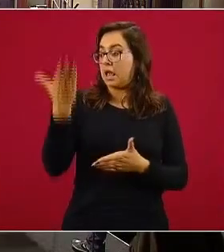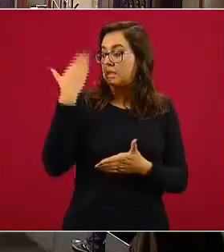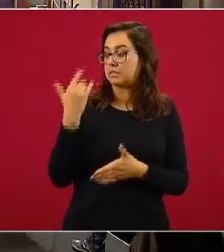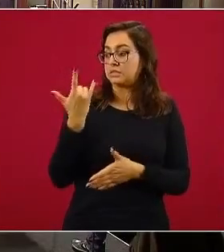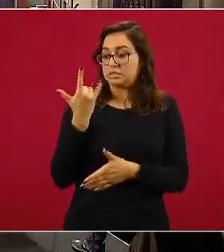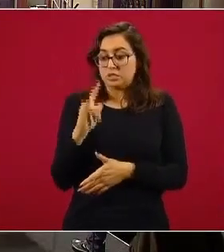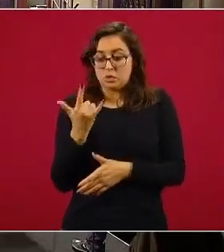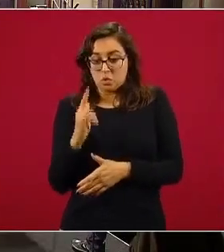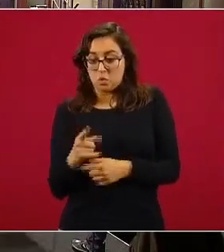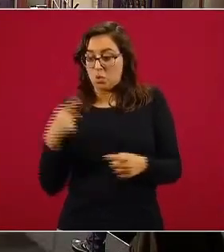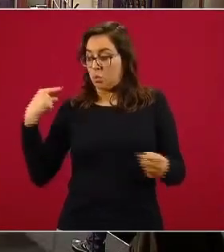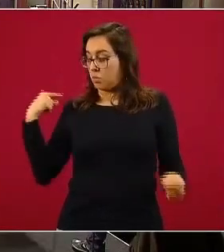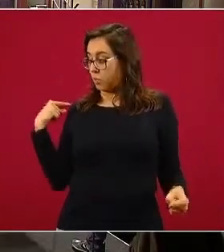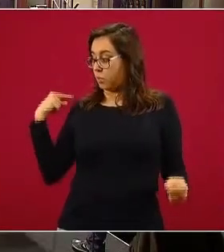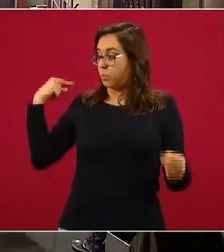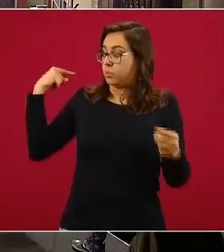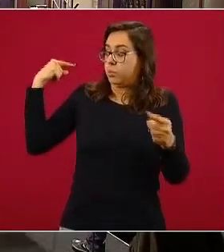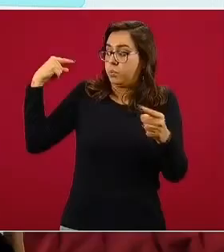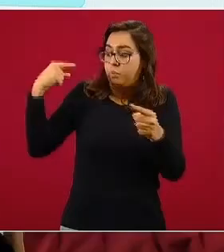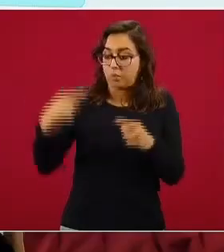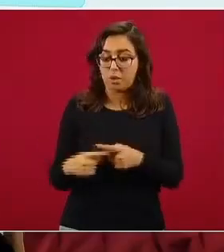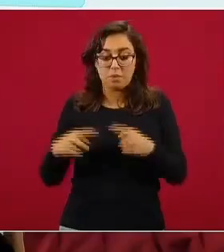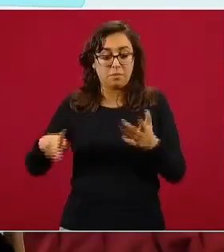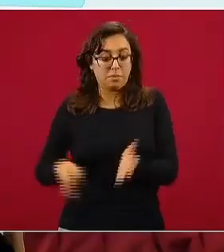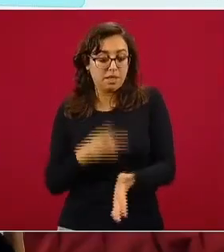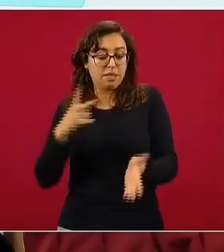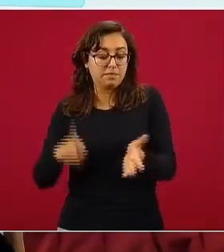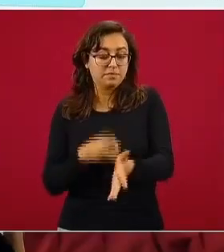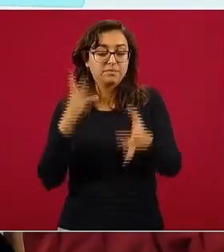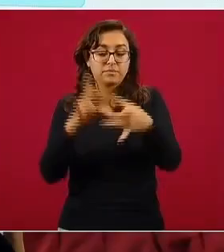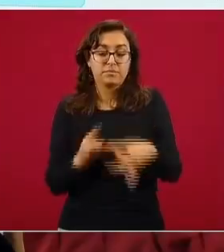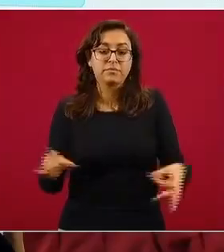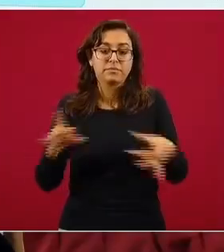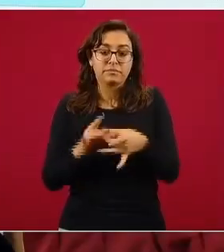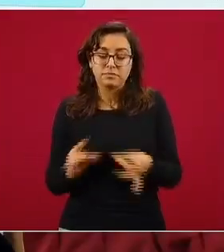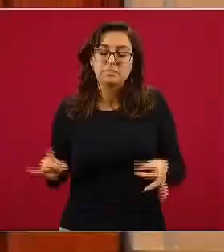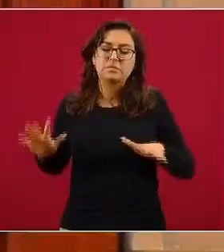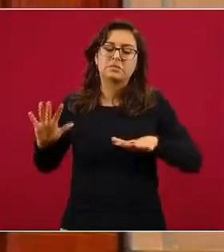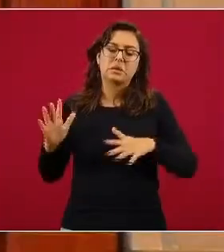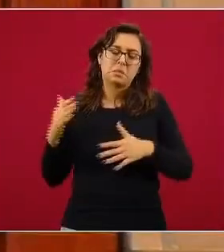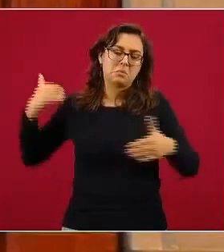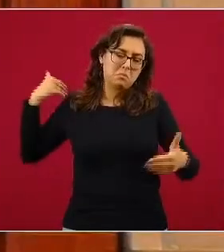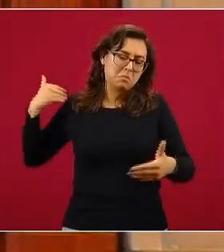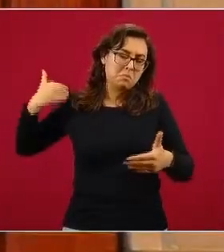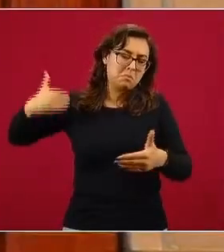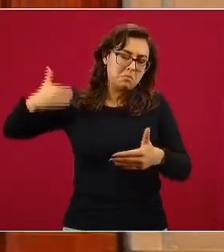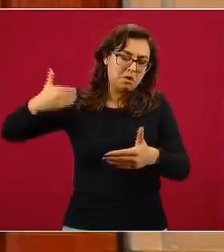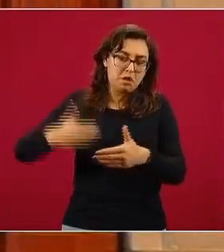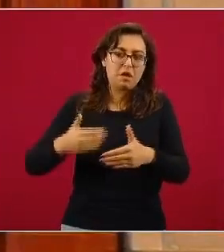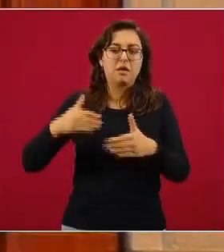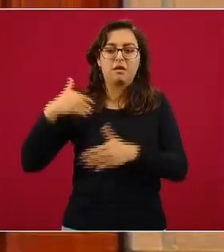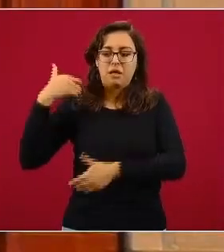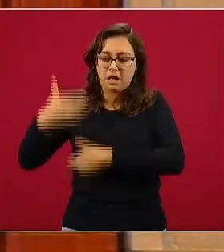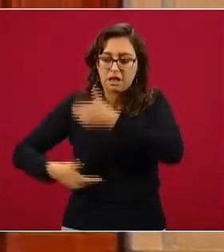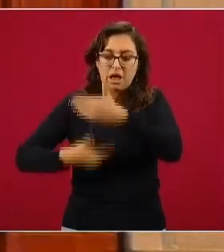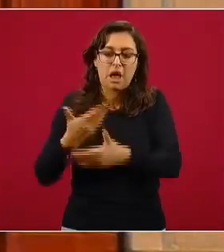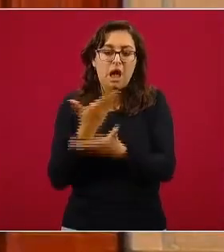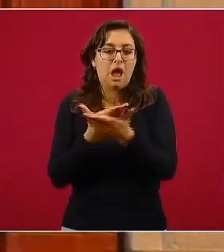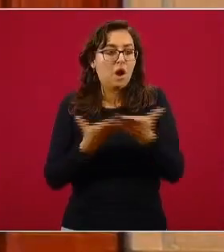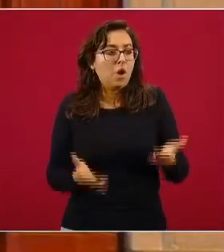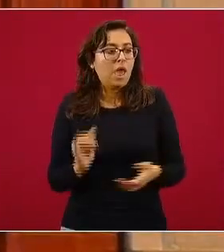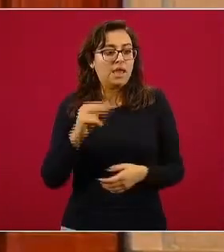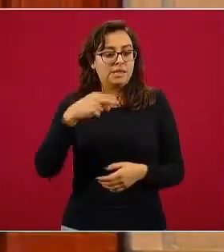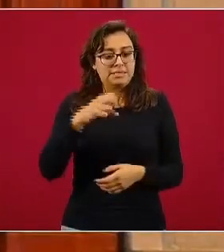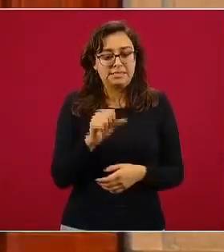desde julio a la fecha cada entidad tiene diferentes modalidades. Lo que estamos haciendo ahora es junto con el INSABI y con